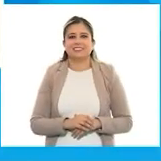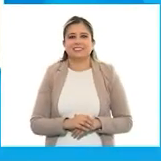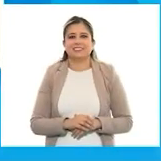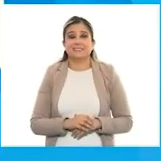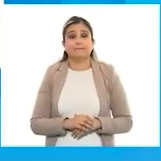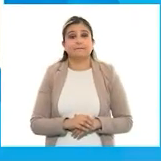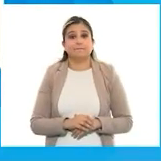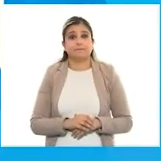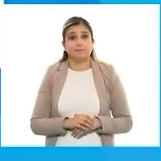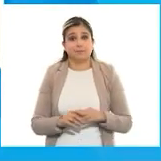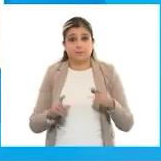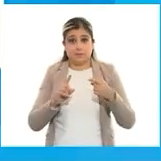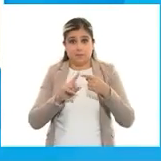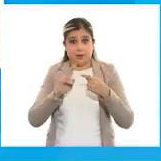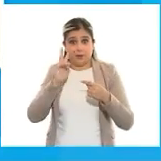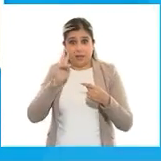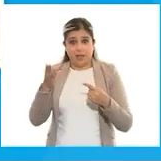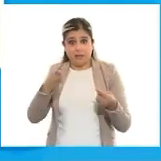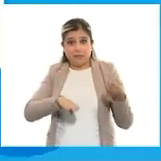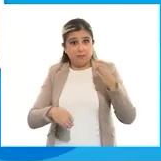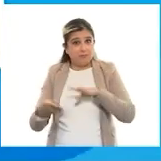Número uno, ¿la ven doblando la ropa?